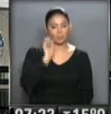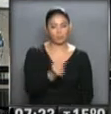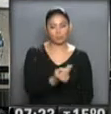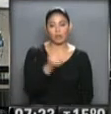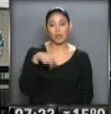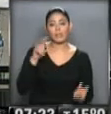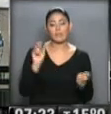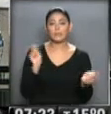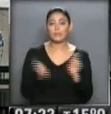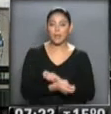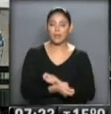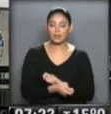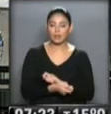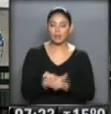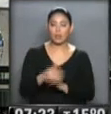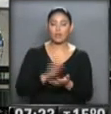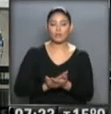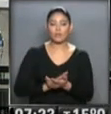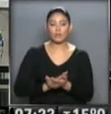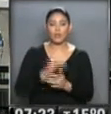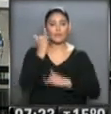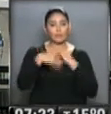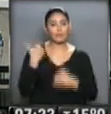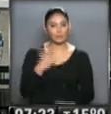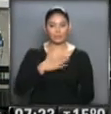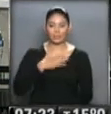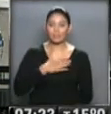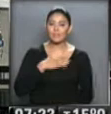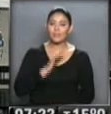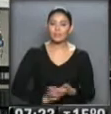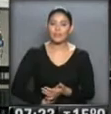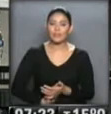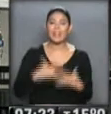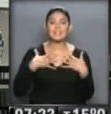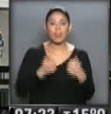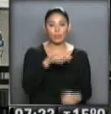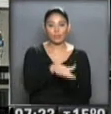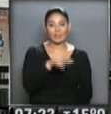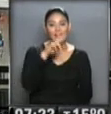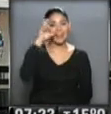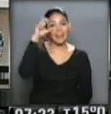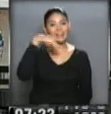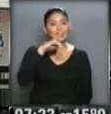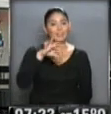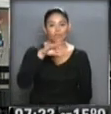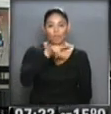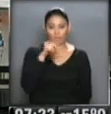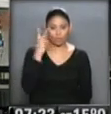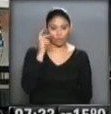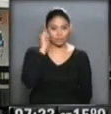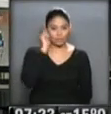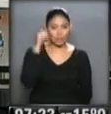Cambiamos ahora de tema para hablar de la noticia que nos alegra la mañana. Sí. Tiene que ver con el estado de salud de Renzo, el chiquito de 2 años, porque su